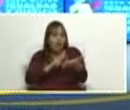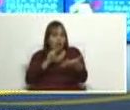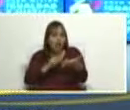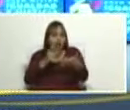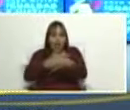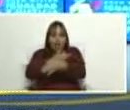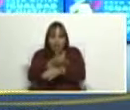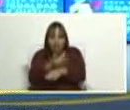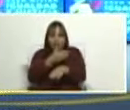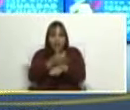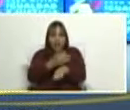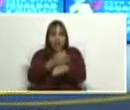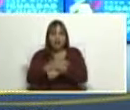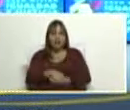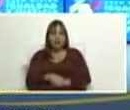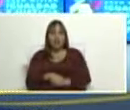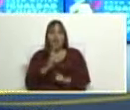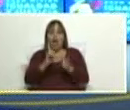Ha habido situaciones